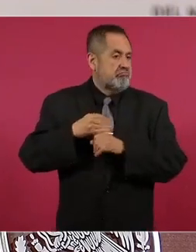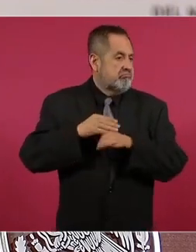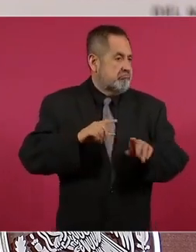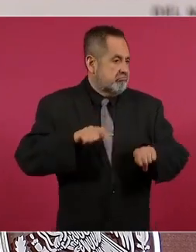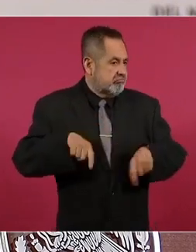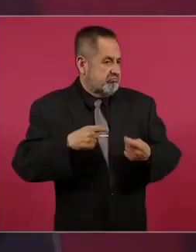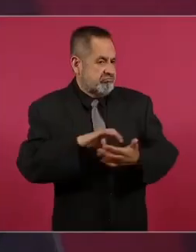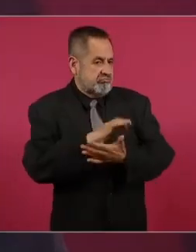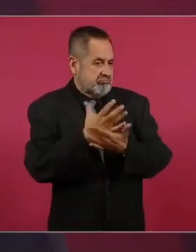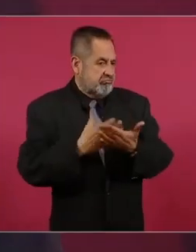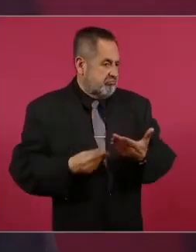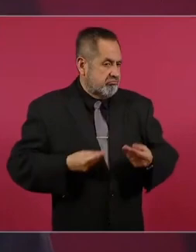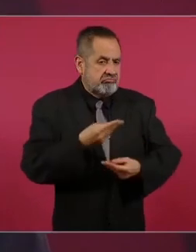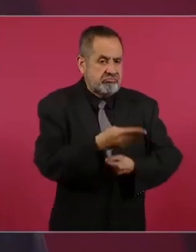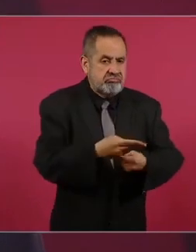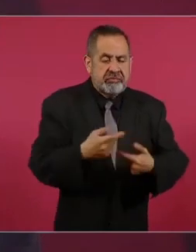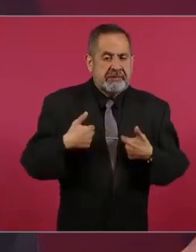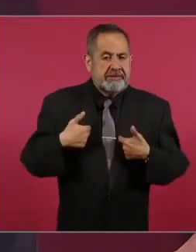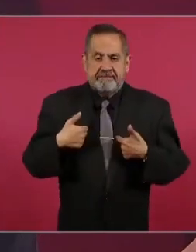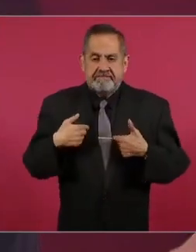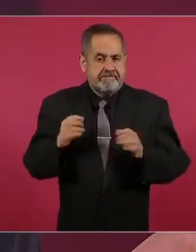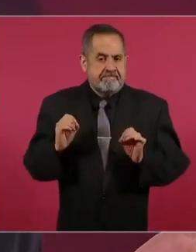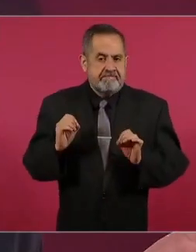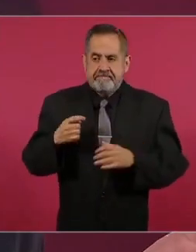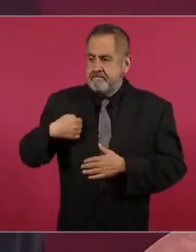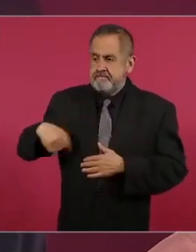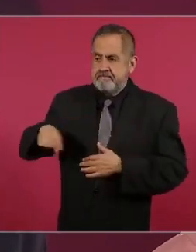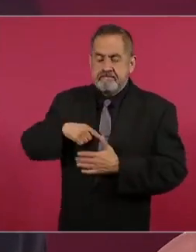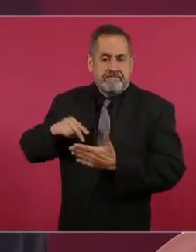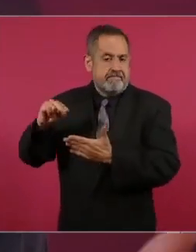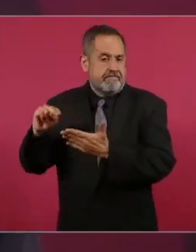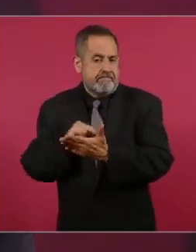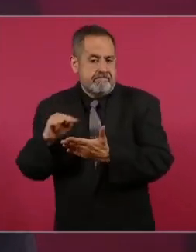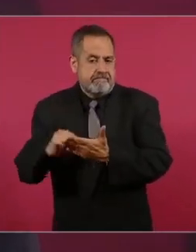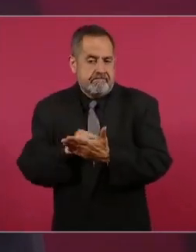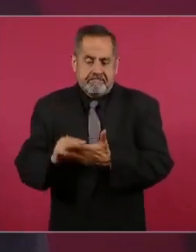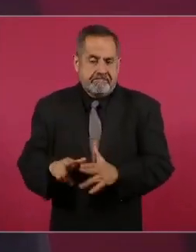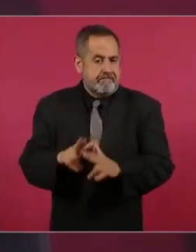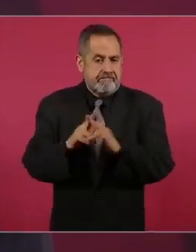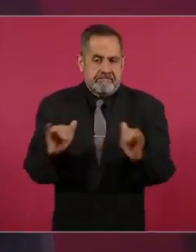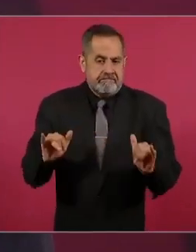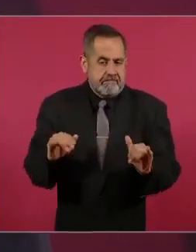contratos, porque nosotros no firmamos ningún contrato, obviamente.